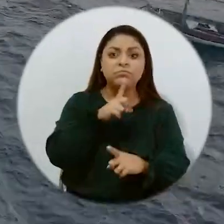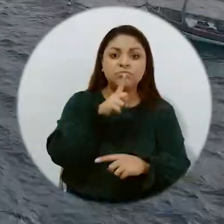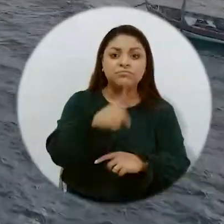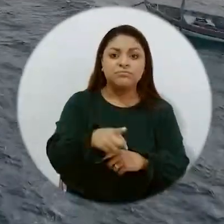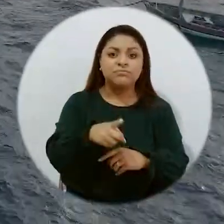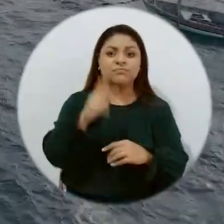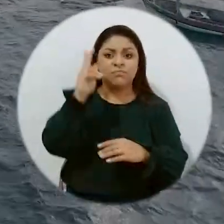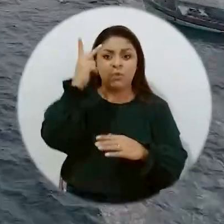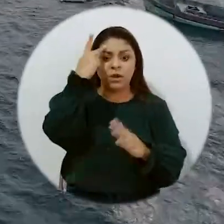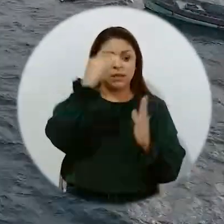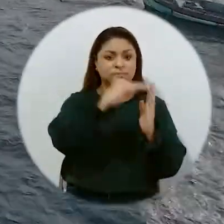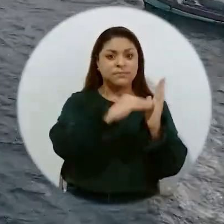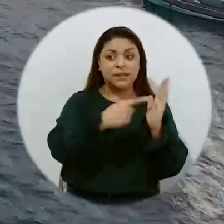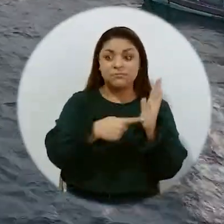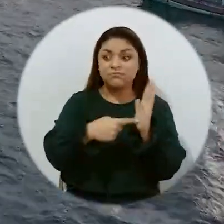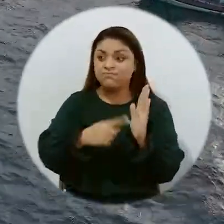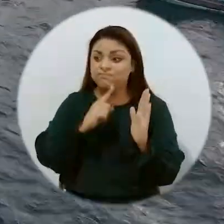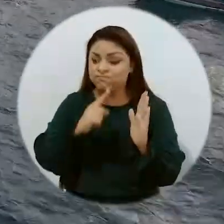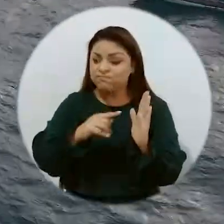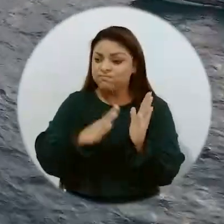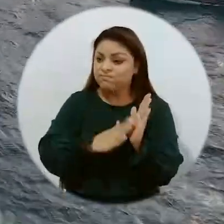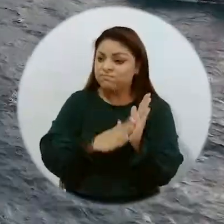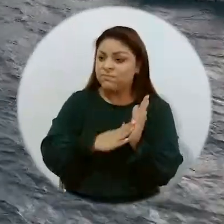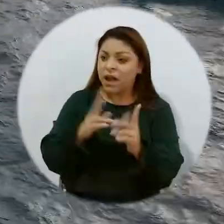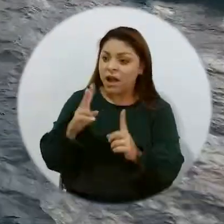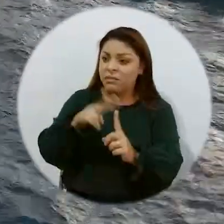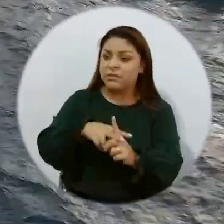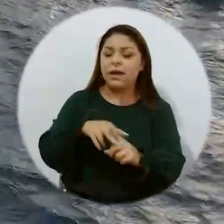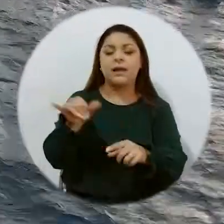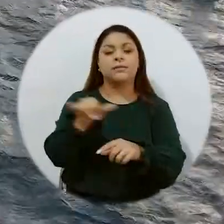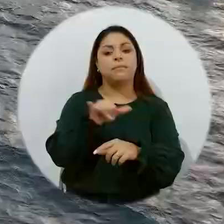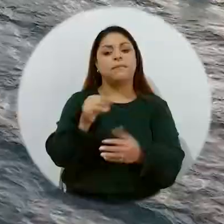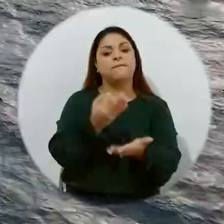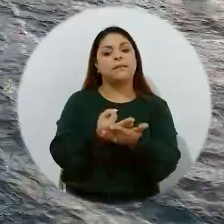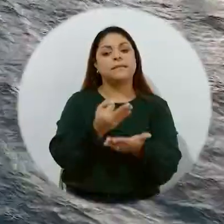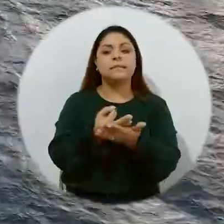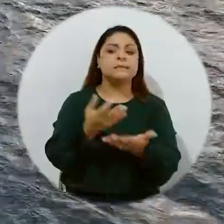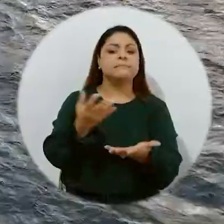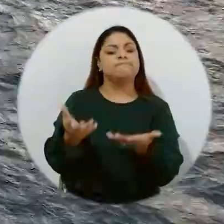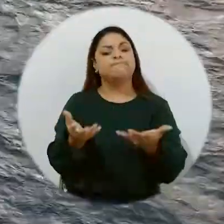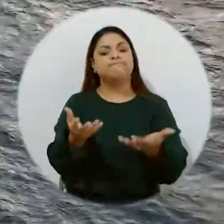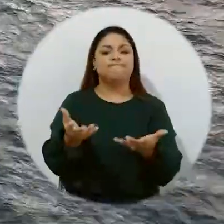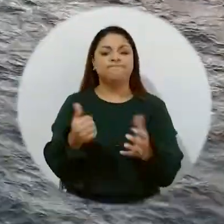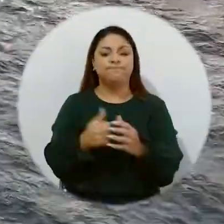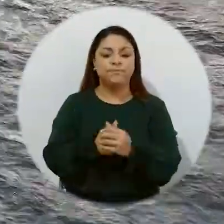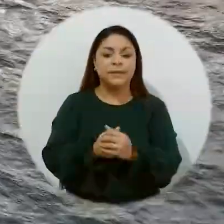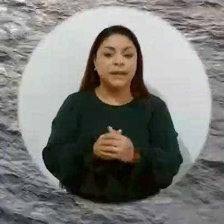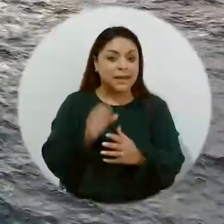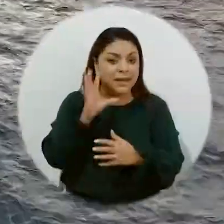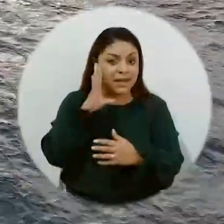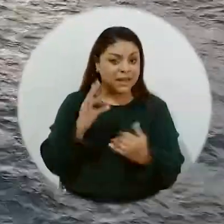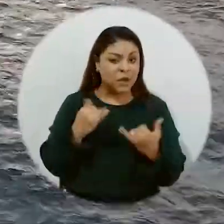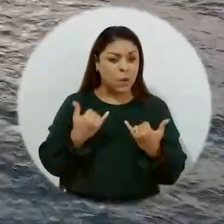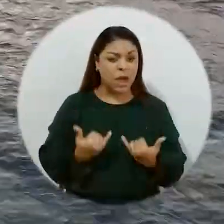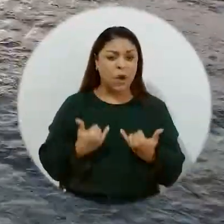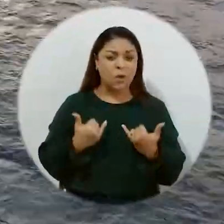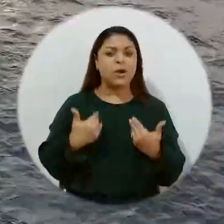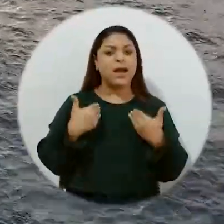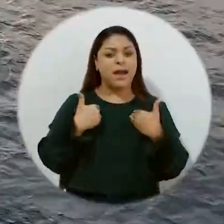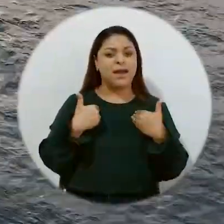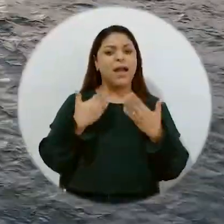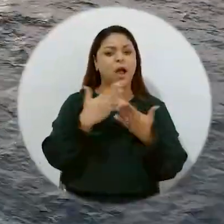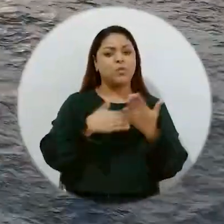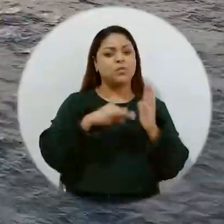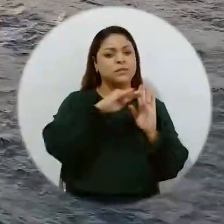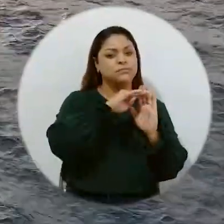hemos tropezado con las realidades políticas y sobre todo con las financieras. Creo que ahora hay una serie